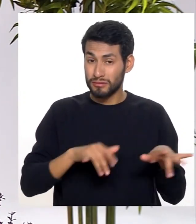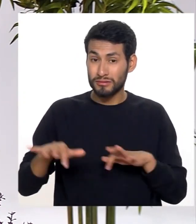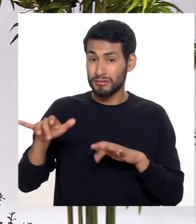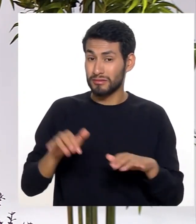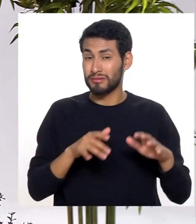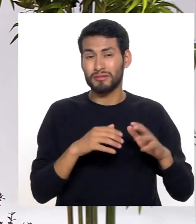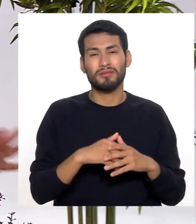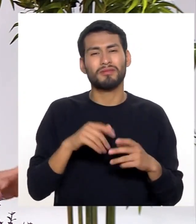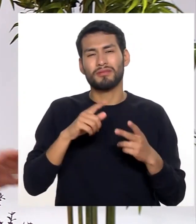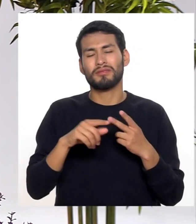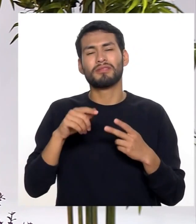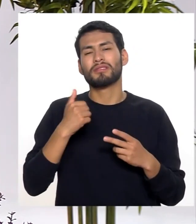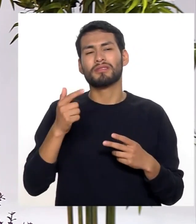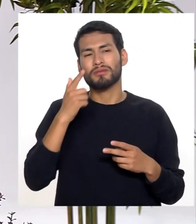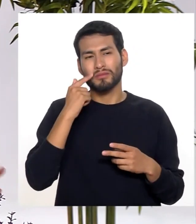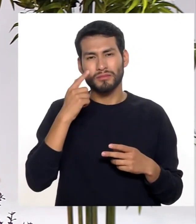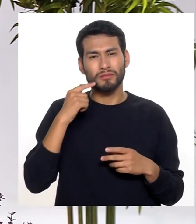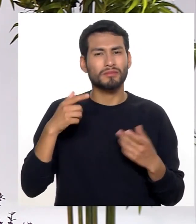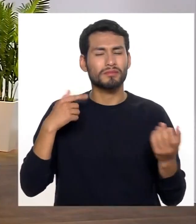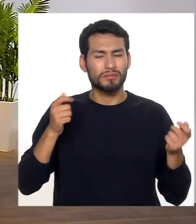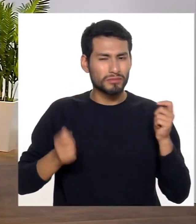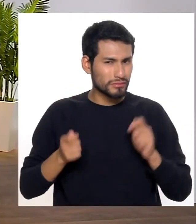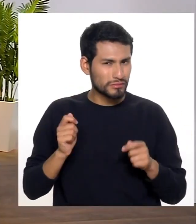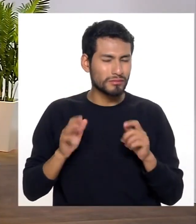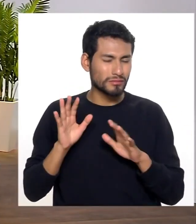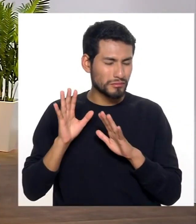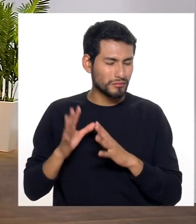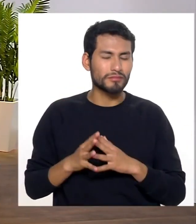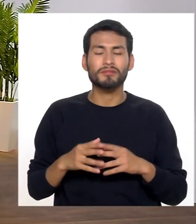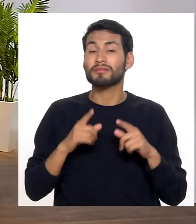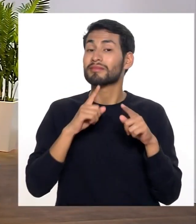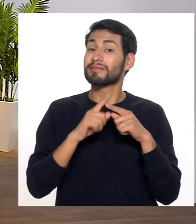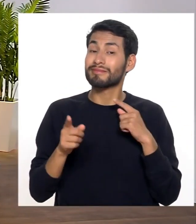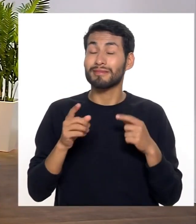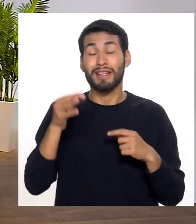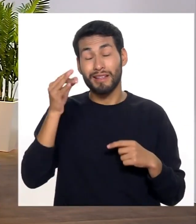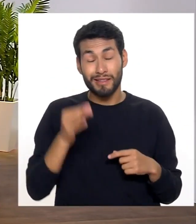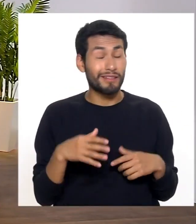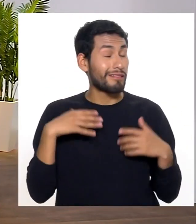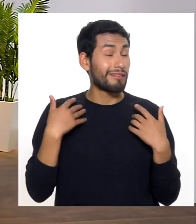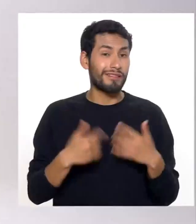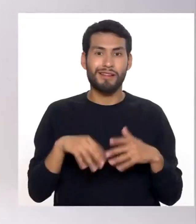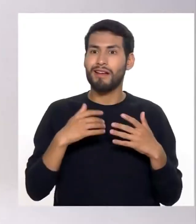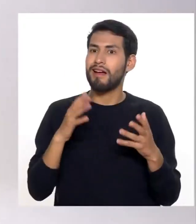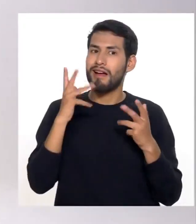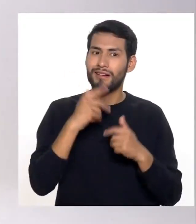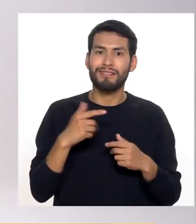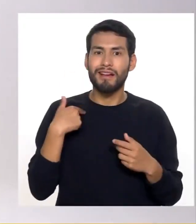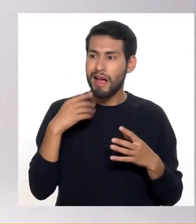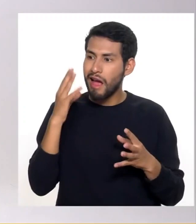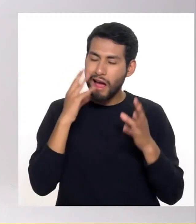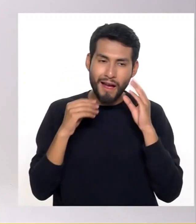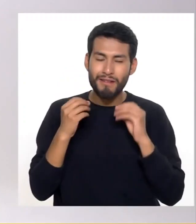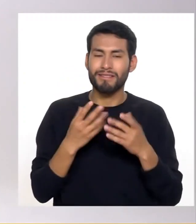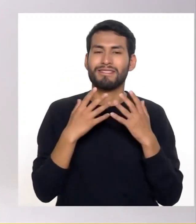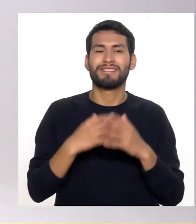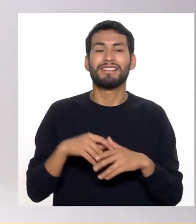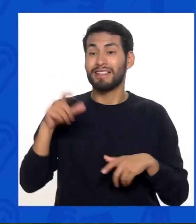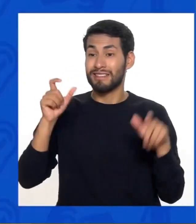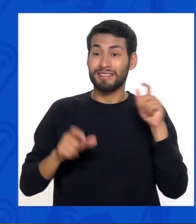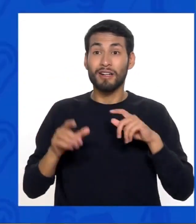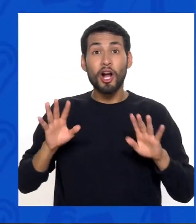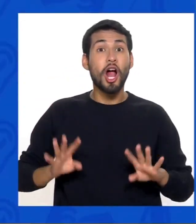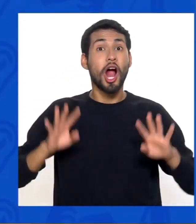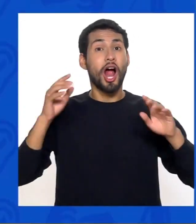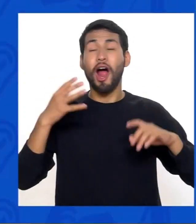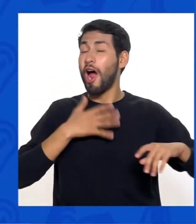órgano, y 10 chicos más que tocan la percusión. Y de verdad que fue maravilloso. Entonces, decía, hasta una experiencia. El público se ha